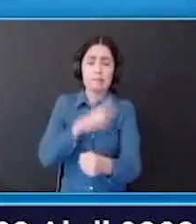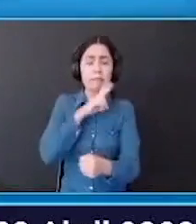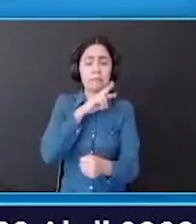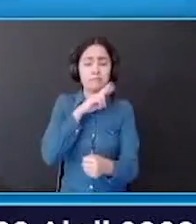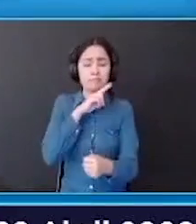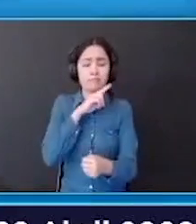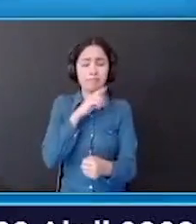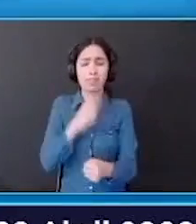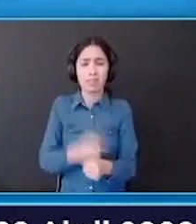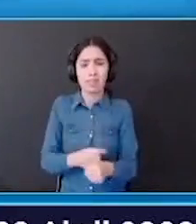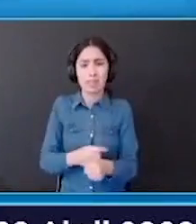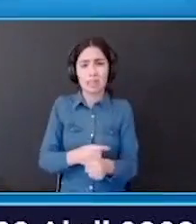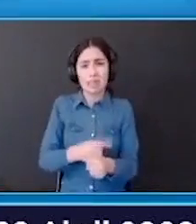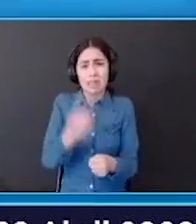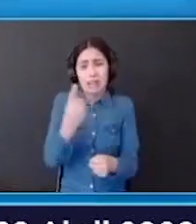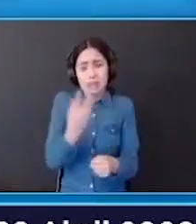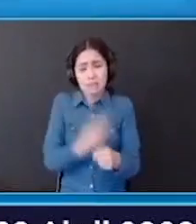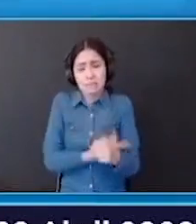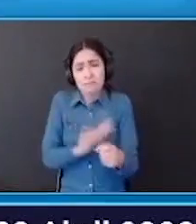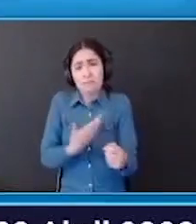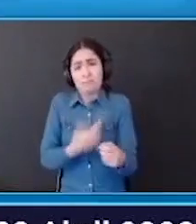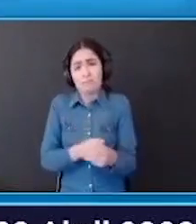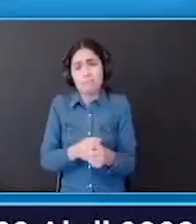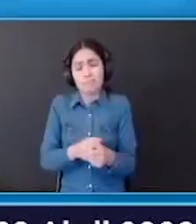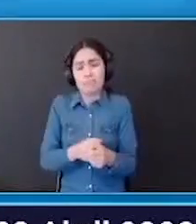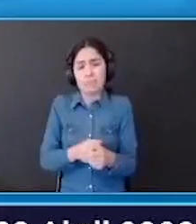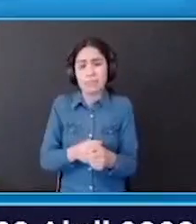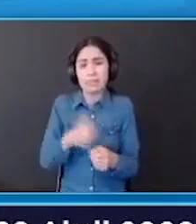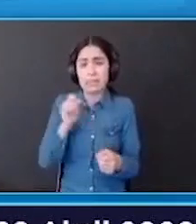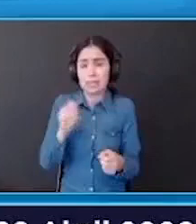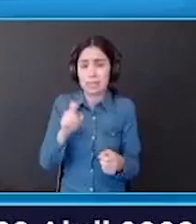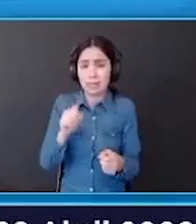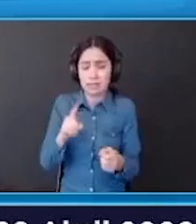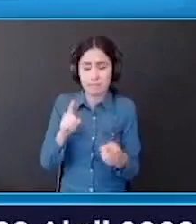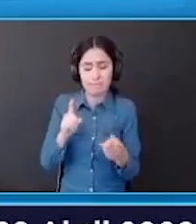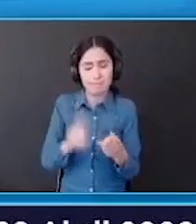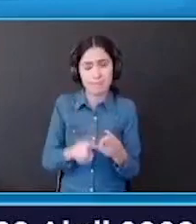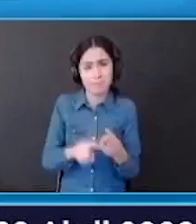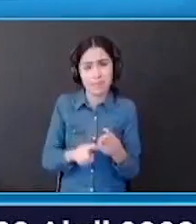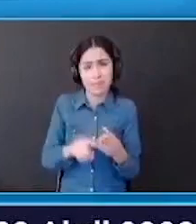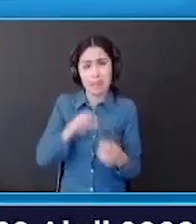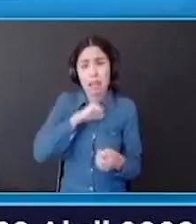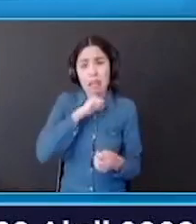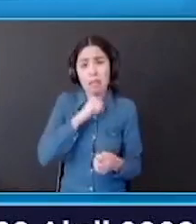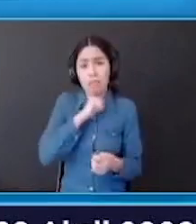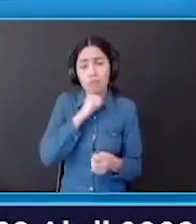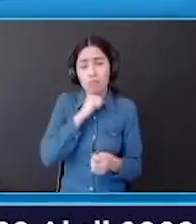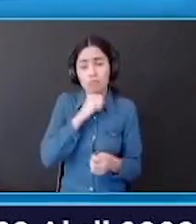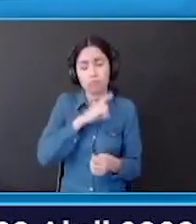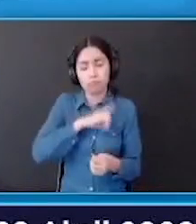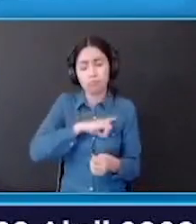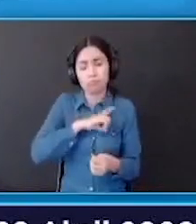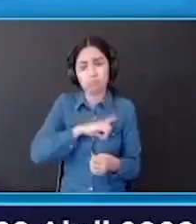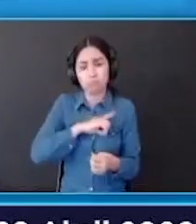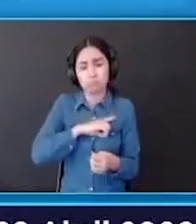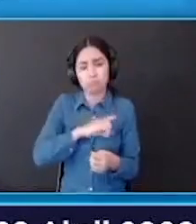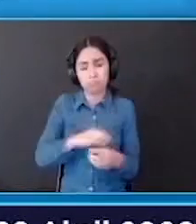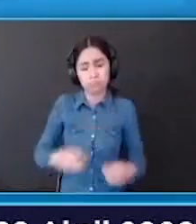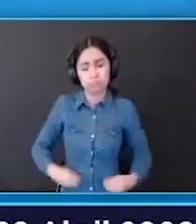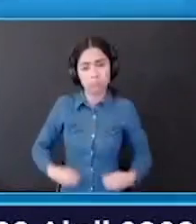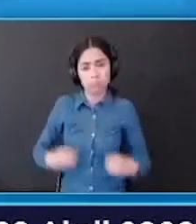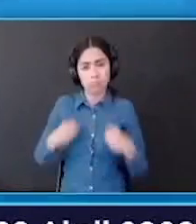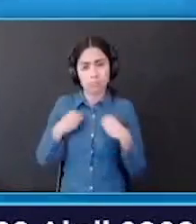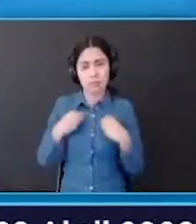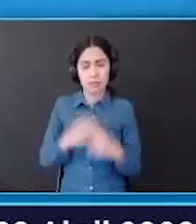seres queridos, personas adultas mayores que viven en soledad también. Y bueno,